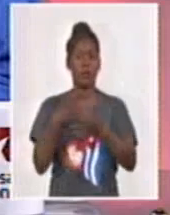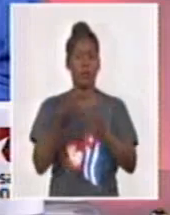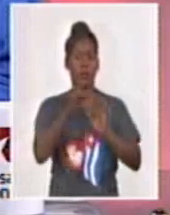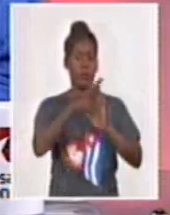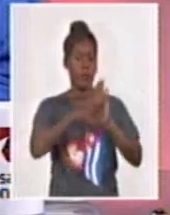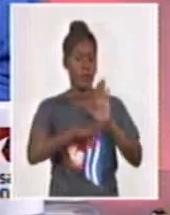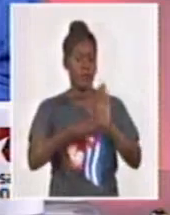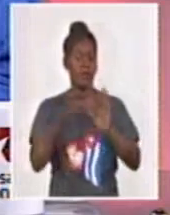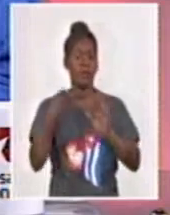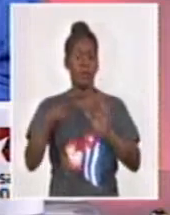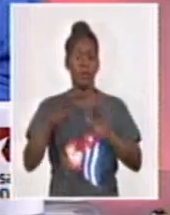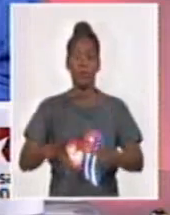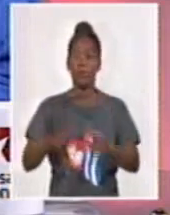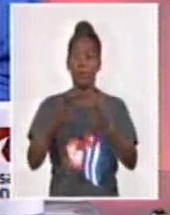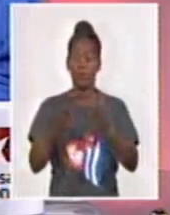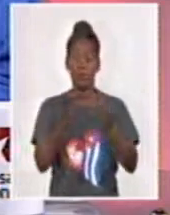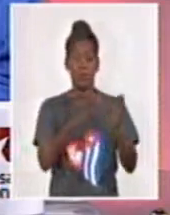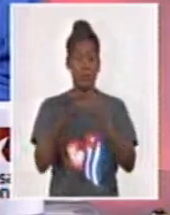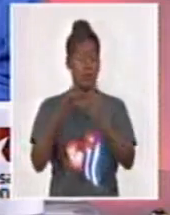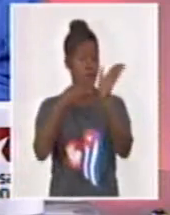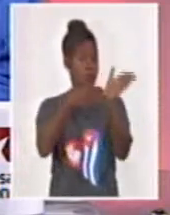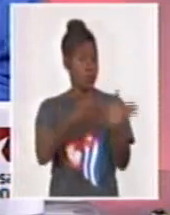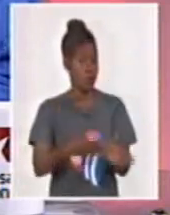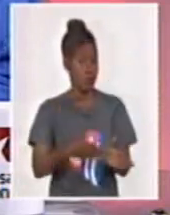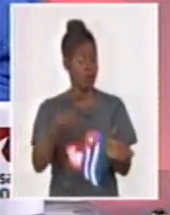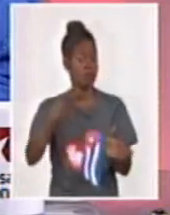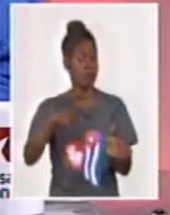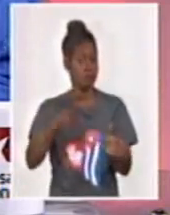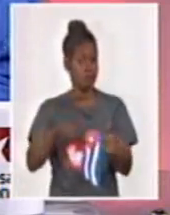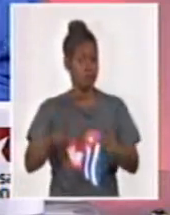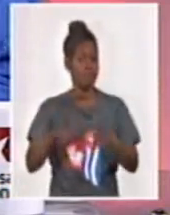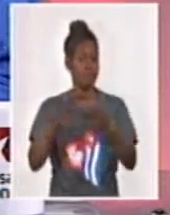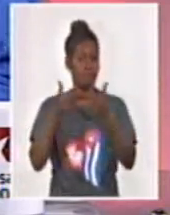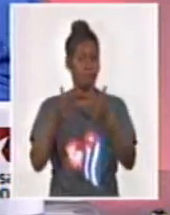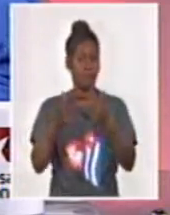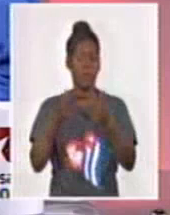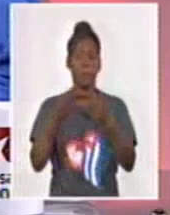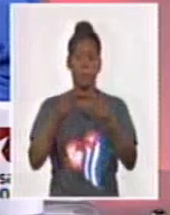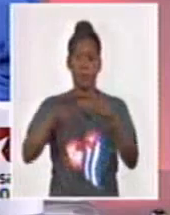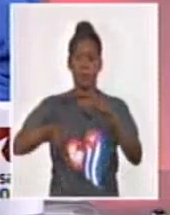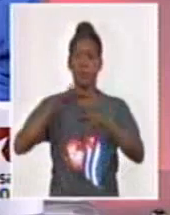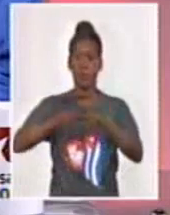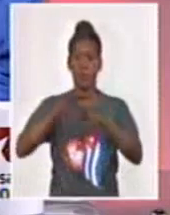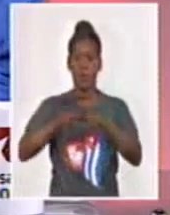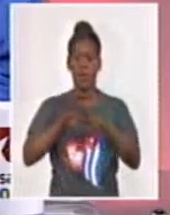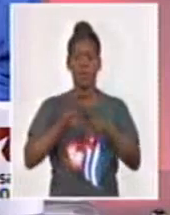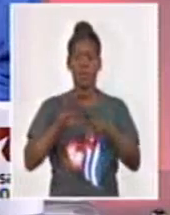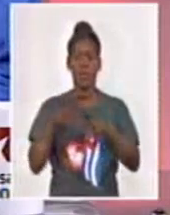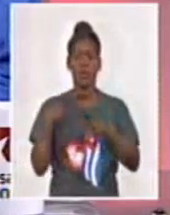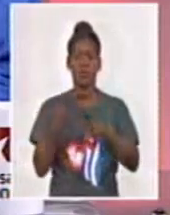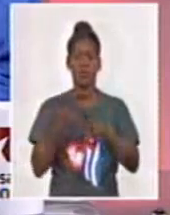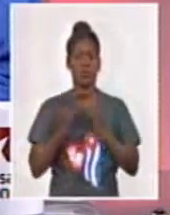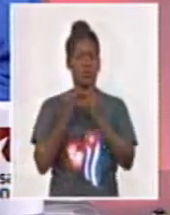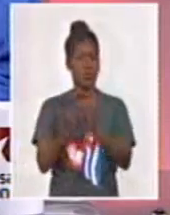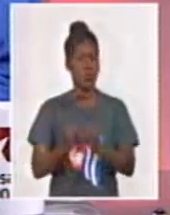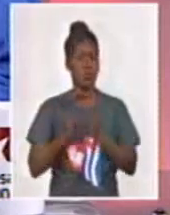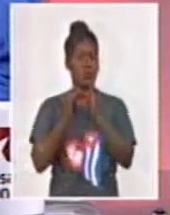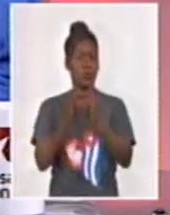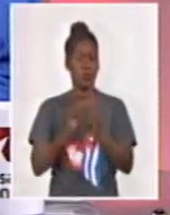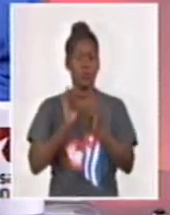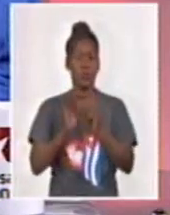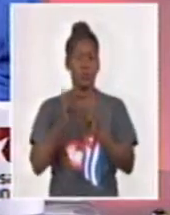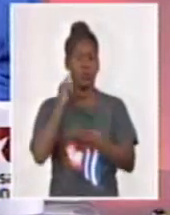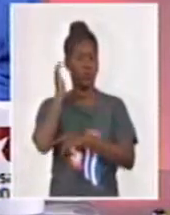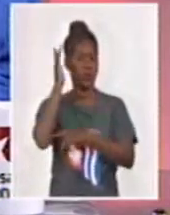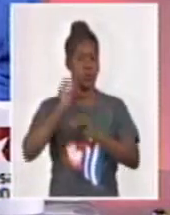que hoy tiene la capital del país, y bueno, nuestro pueblo constantemente ha estado informado, ya sea por la conferencia